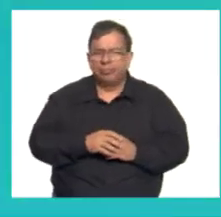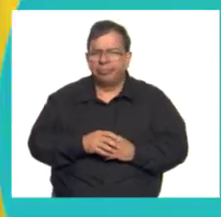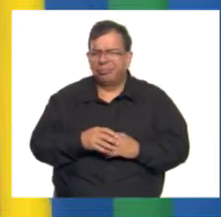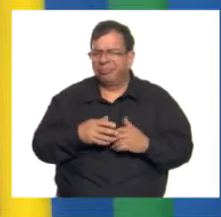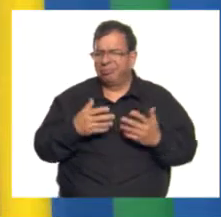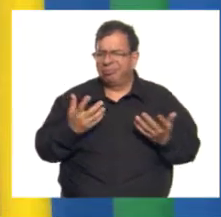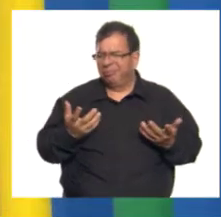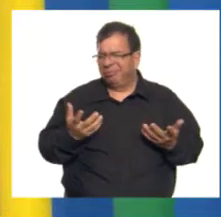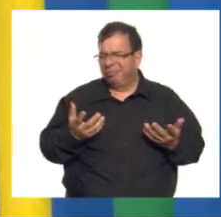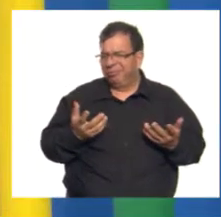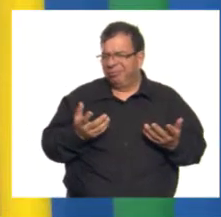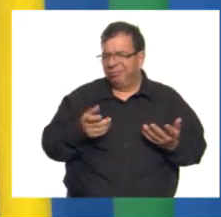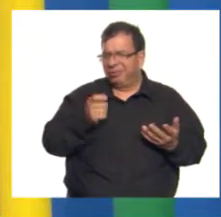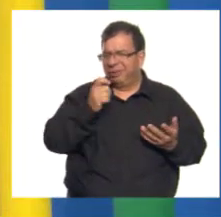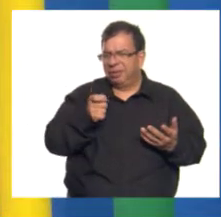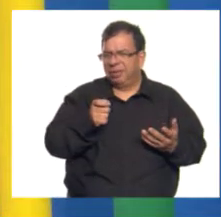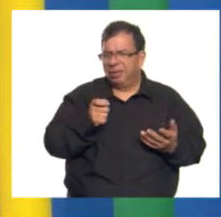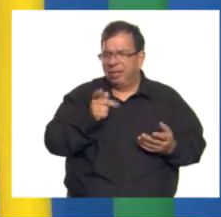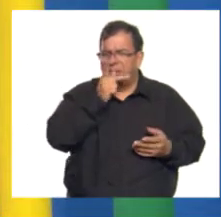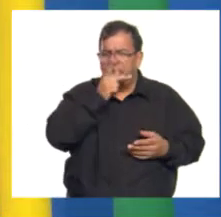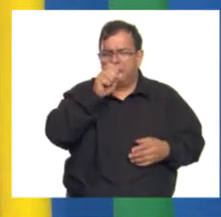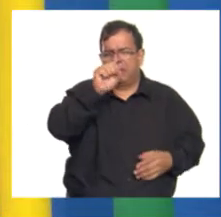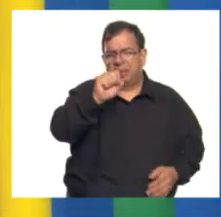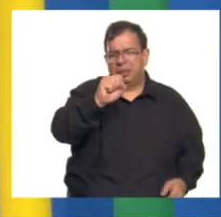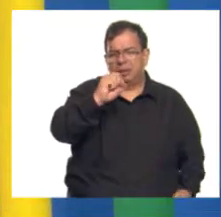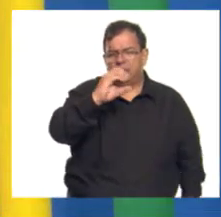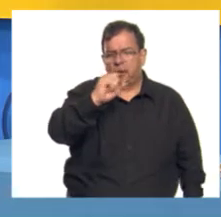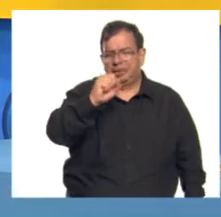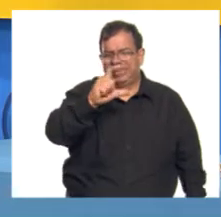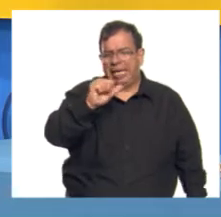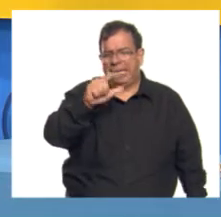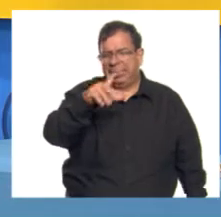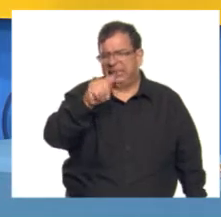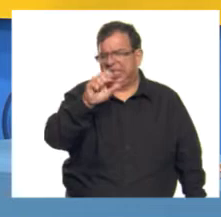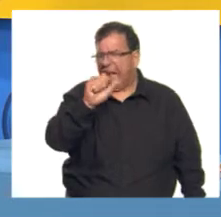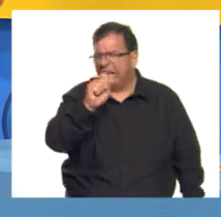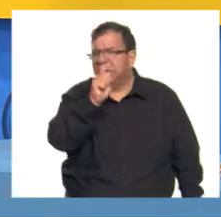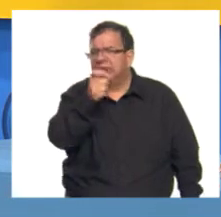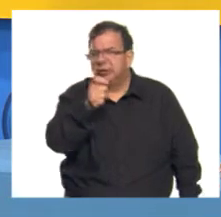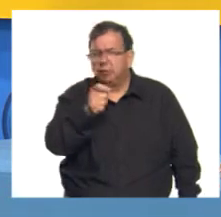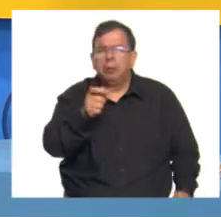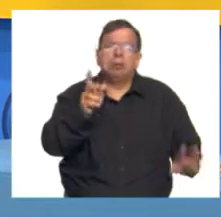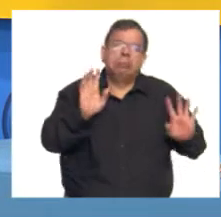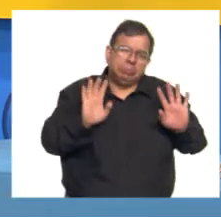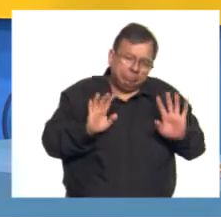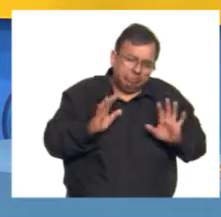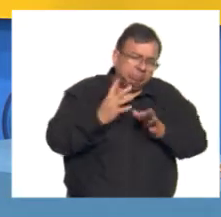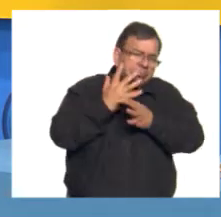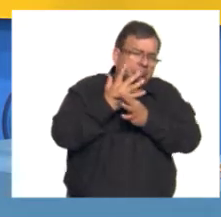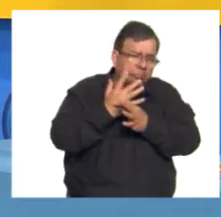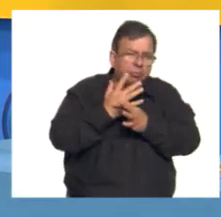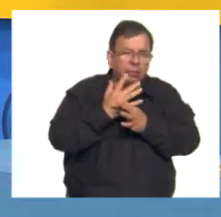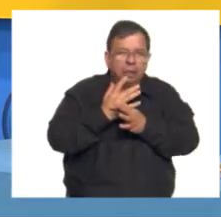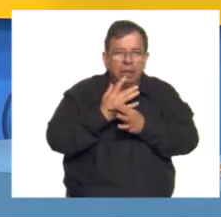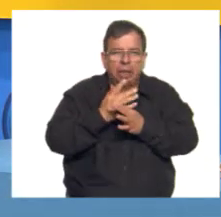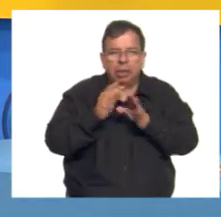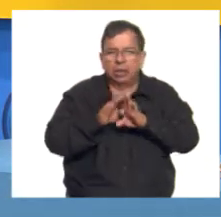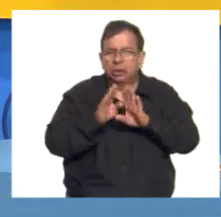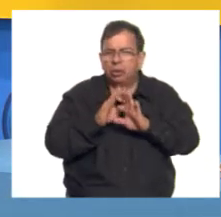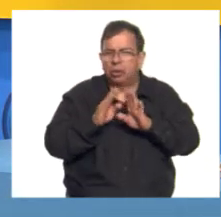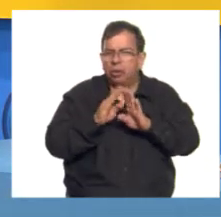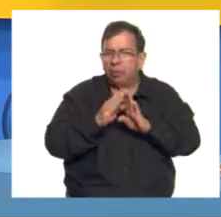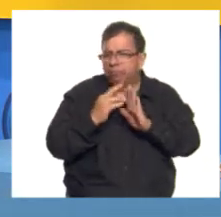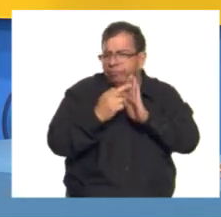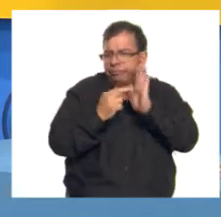Pero, ¿qué significa la palabra socialista? Bien. En teoría, el socialismo es una doctrina política